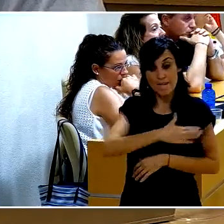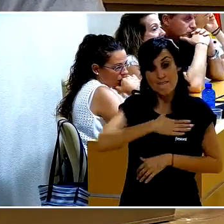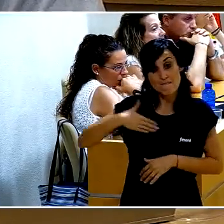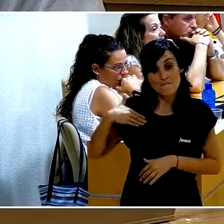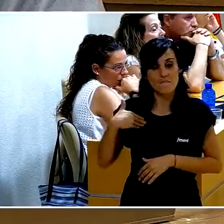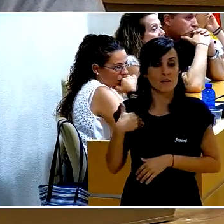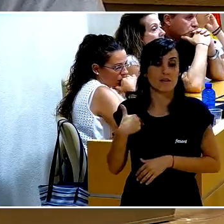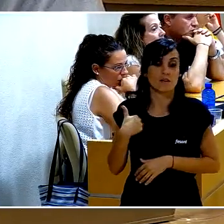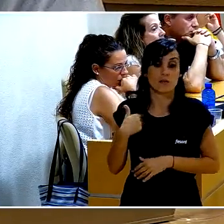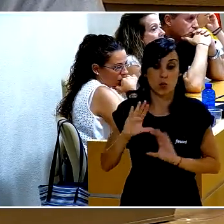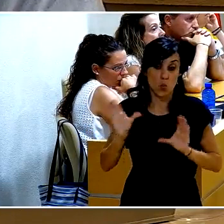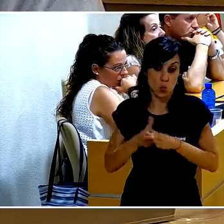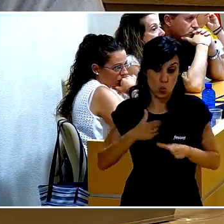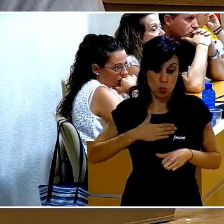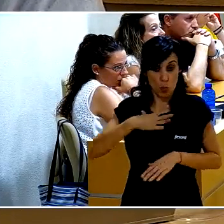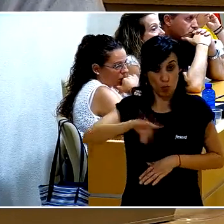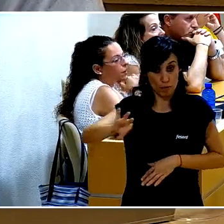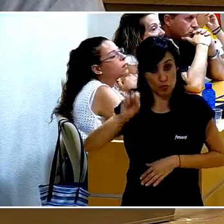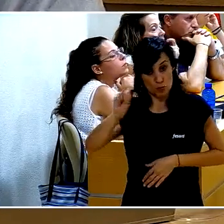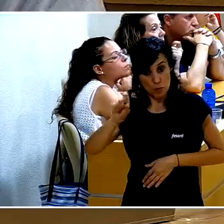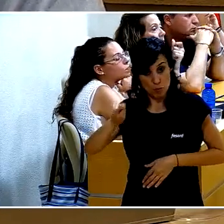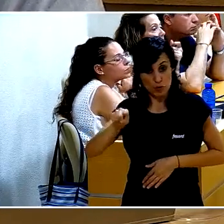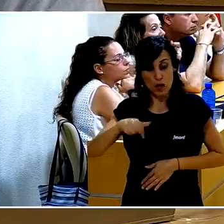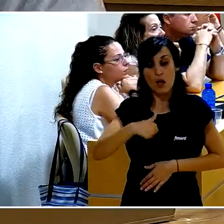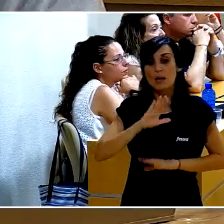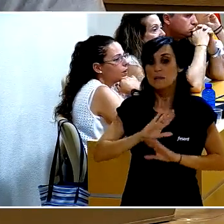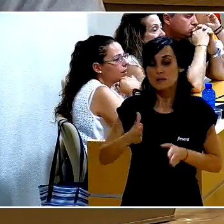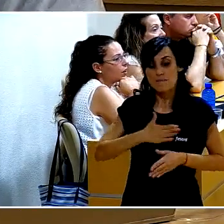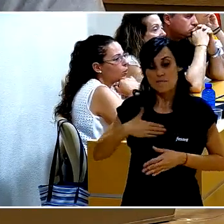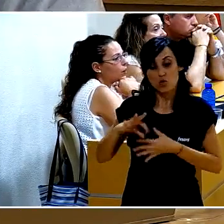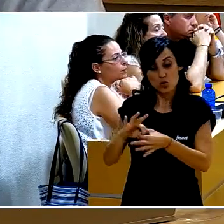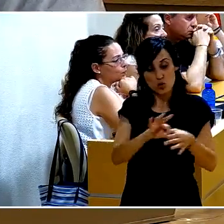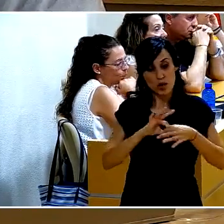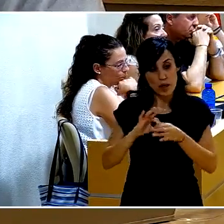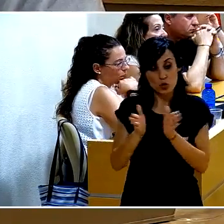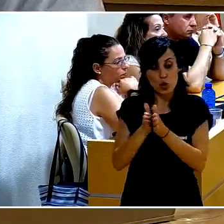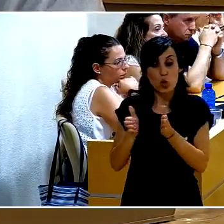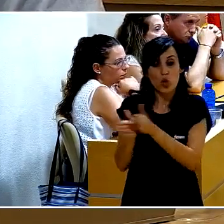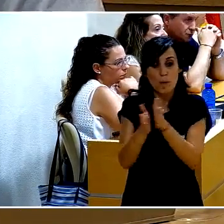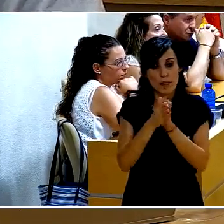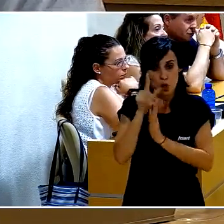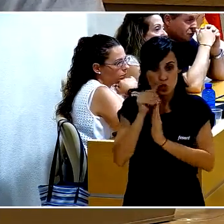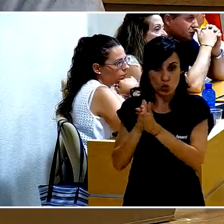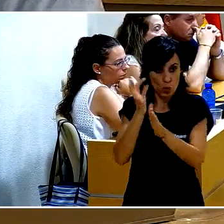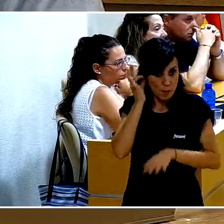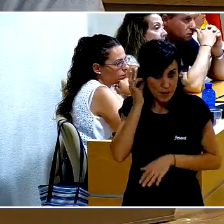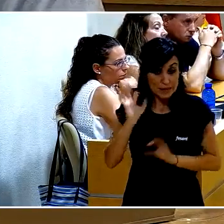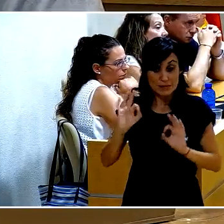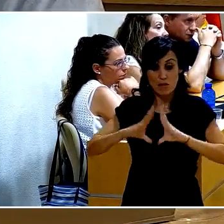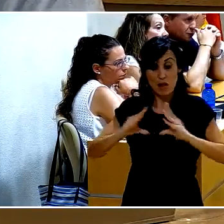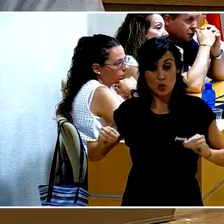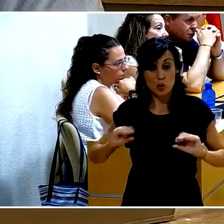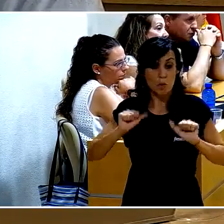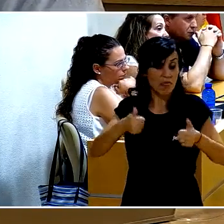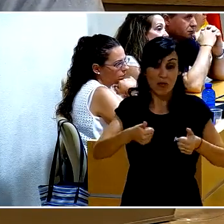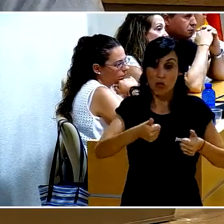de nuestro grupo, Podeu Pai Porta, simplemente es mostrarnos solidarios con los compañeros y las compañeras de la Vall d'Uxó, empezando por